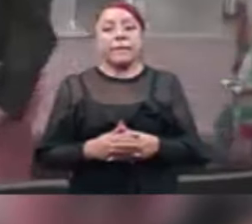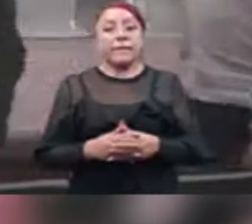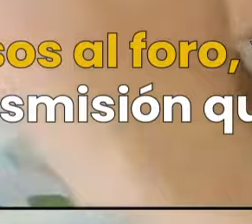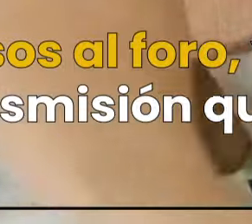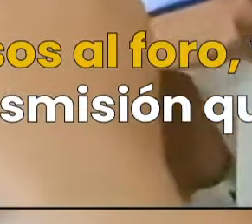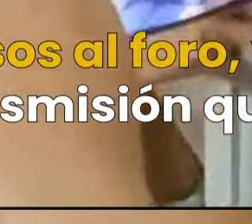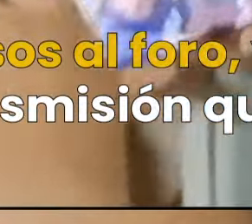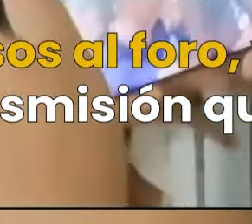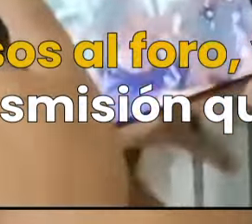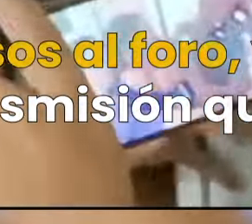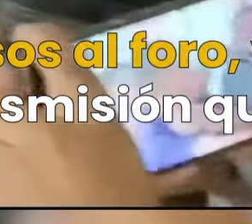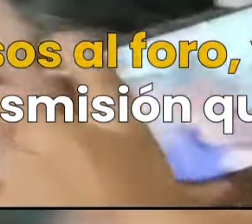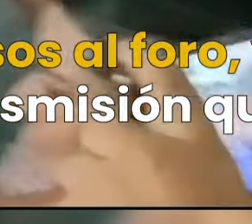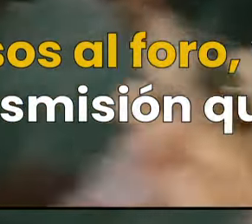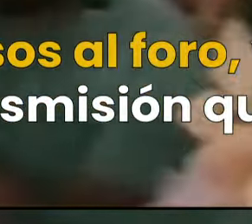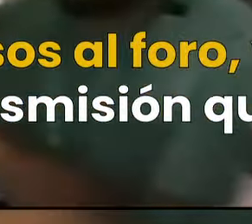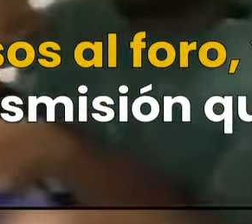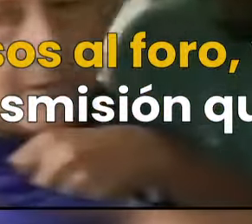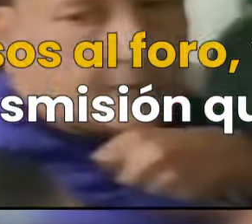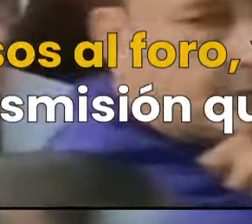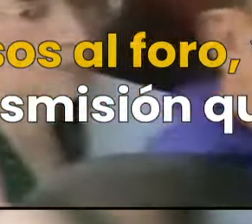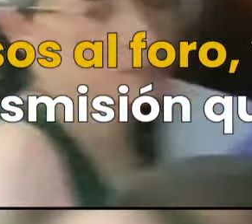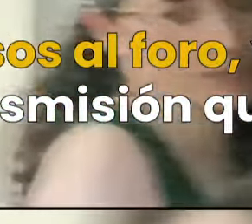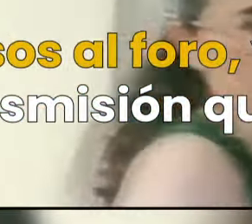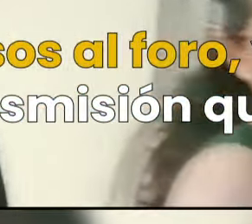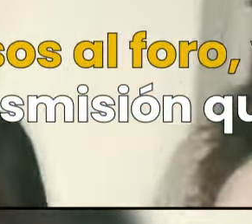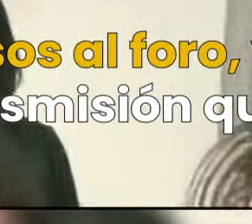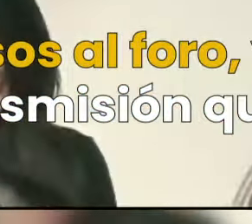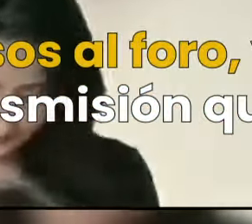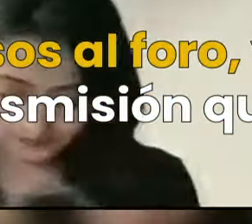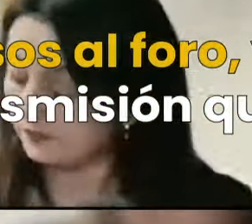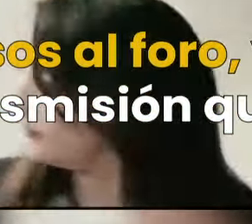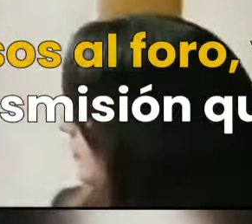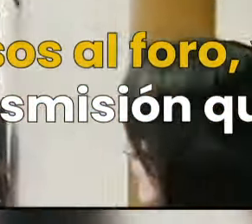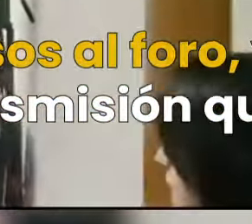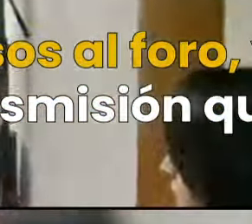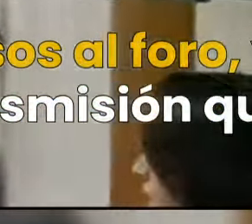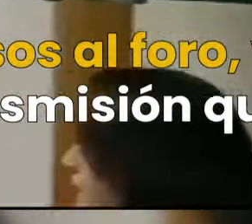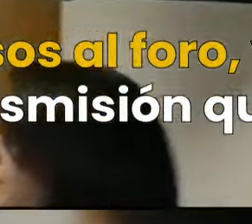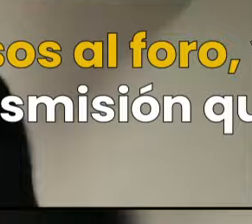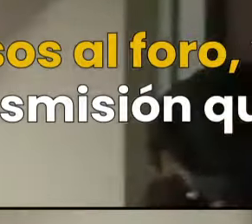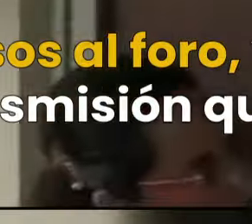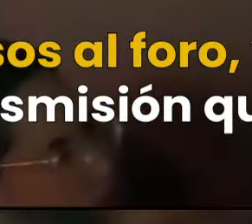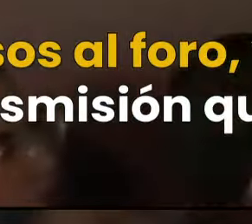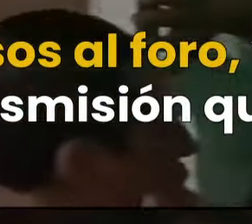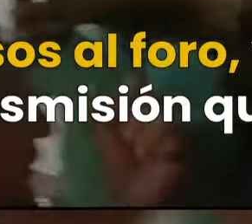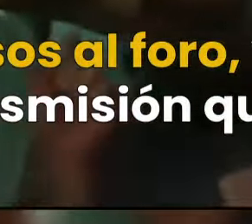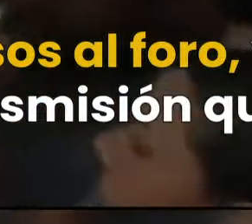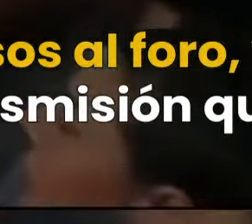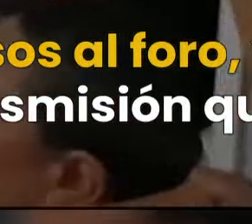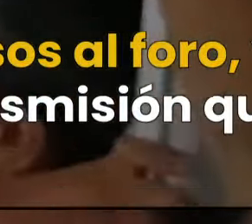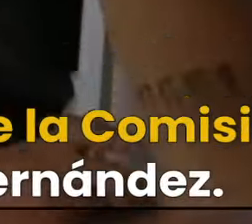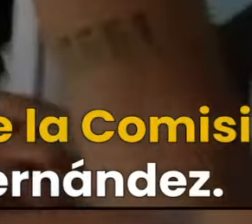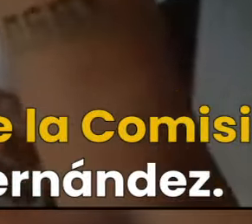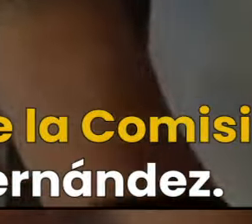réplica. Sin embargo, personal del IE cerró sin éxito los accesos al foro, ya que a los 20 minutos irrumpieron la transmisión que